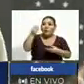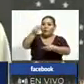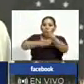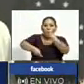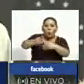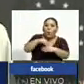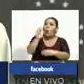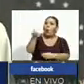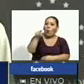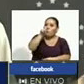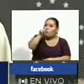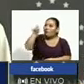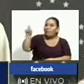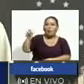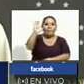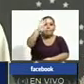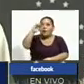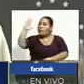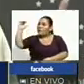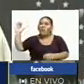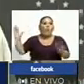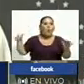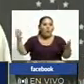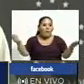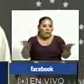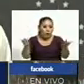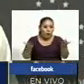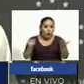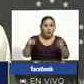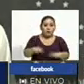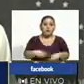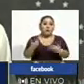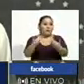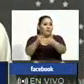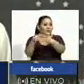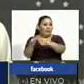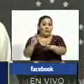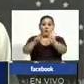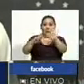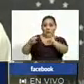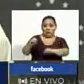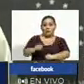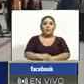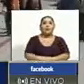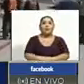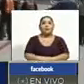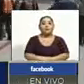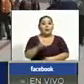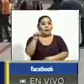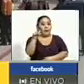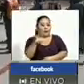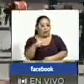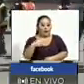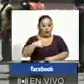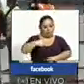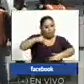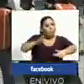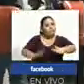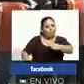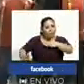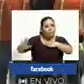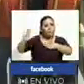de cada uno de los países, de donde están nuestros con nacionales, 60 de ellos. Pero aquí les prometo,